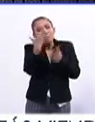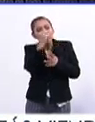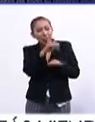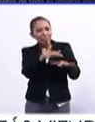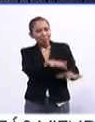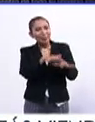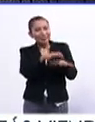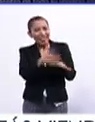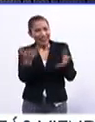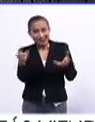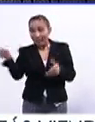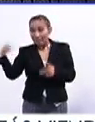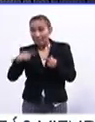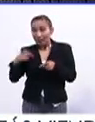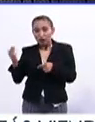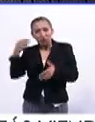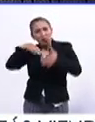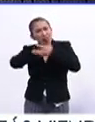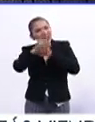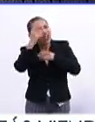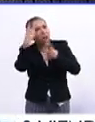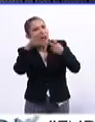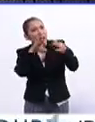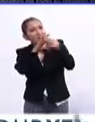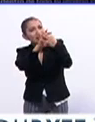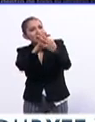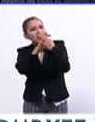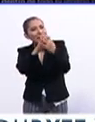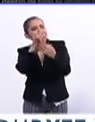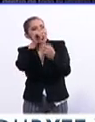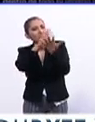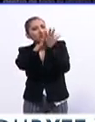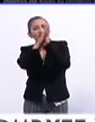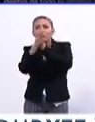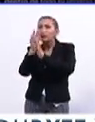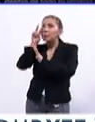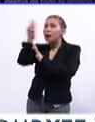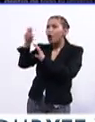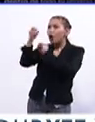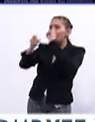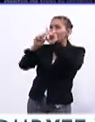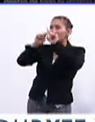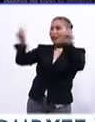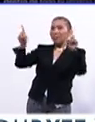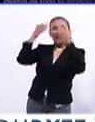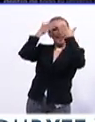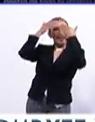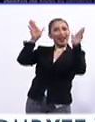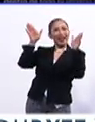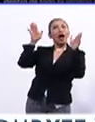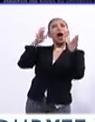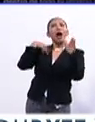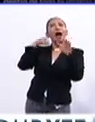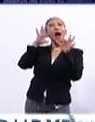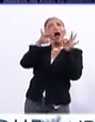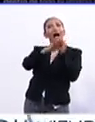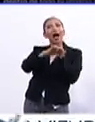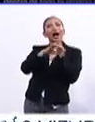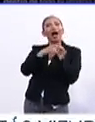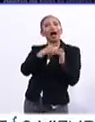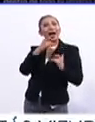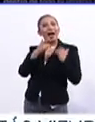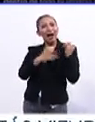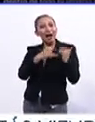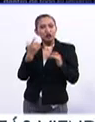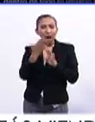de hacer que la gente entre en un viaje contigo y luego pueda acercarse a la obra de una manera más abierta y más sensible